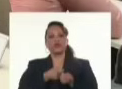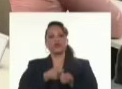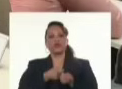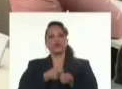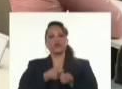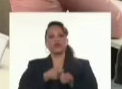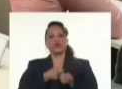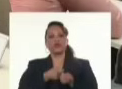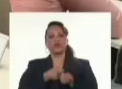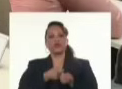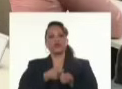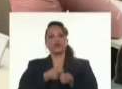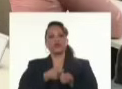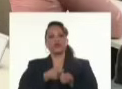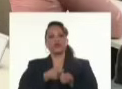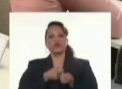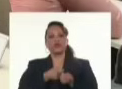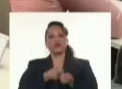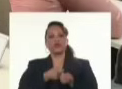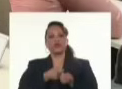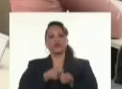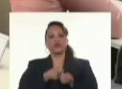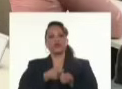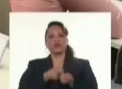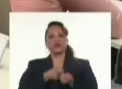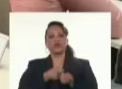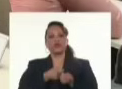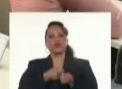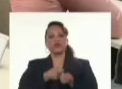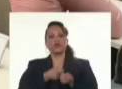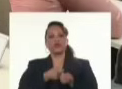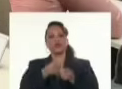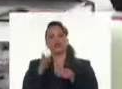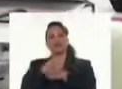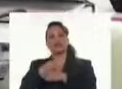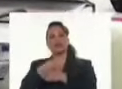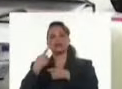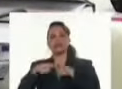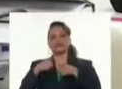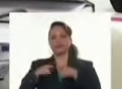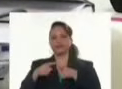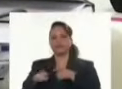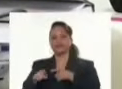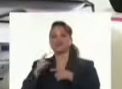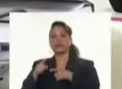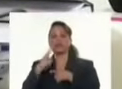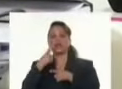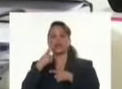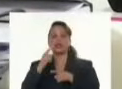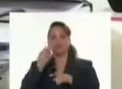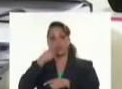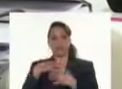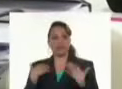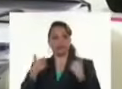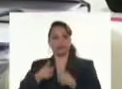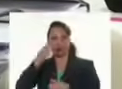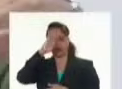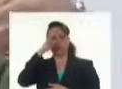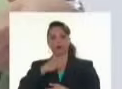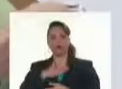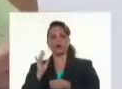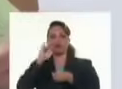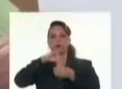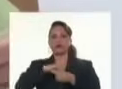del comité central del comité central no acabamos hoy laron a la dirección del país a incorporar 15